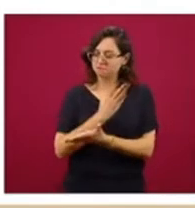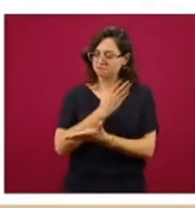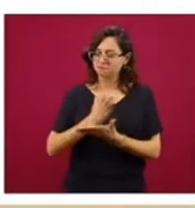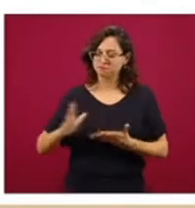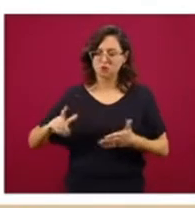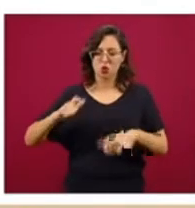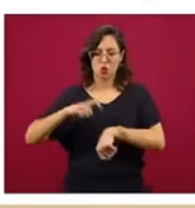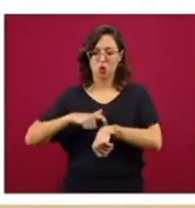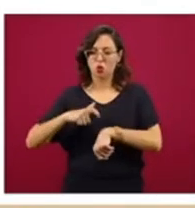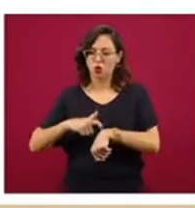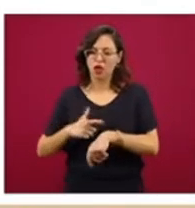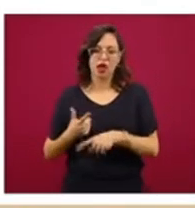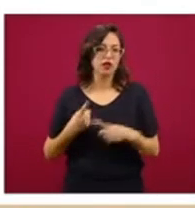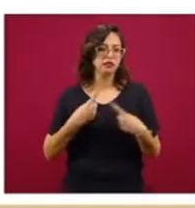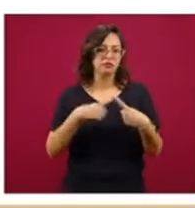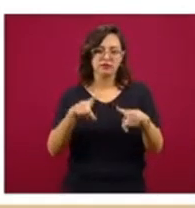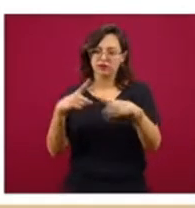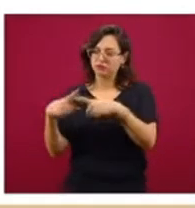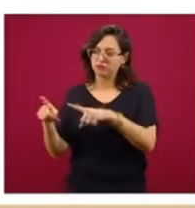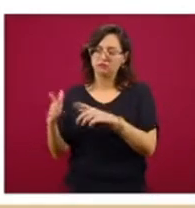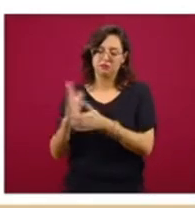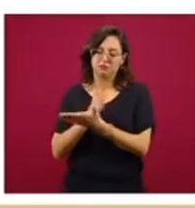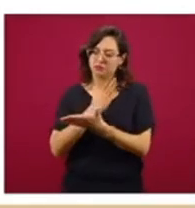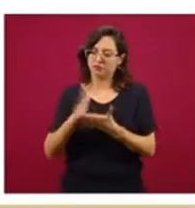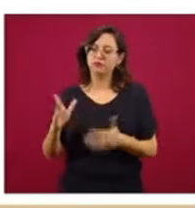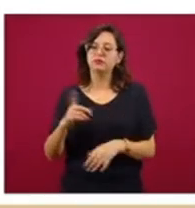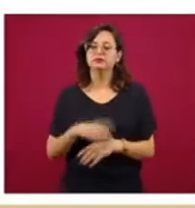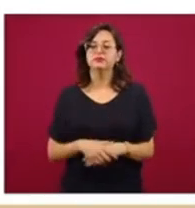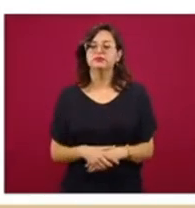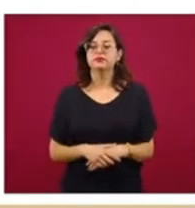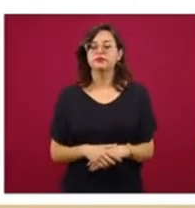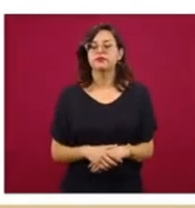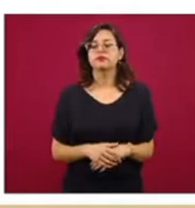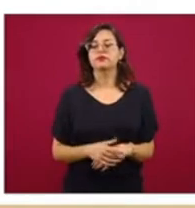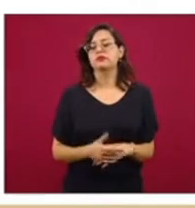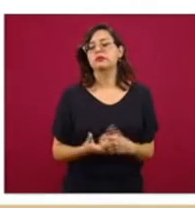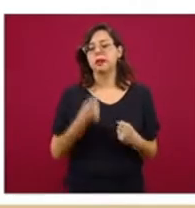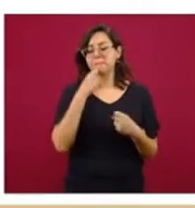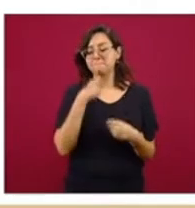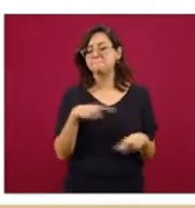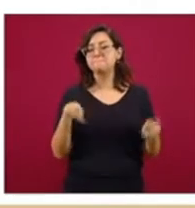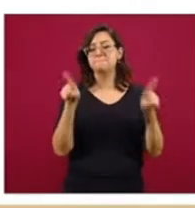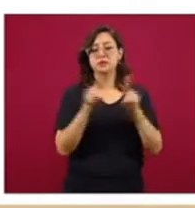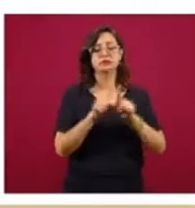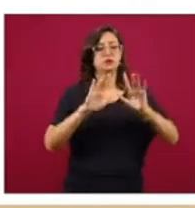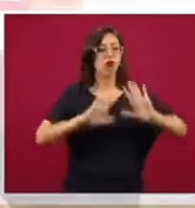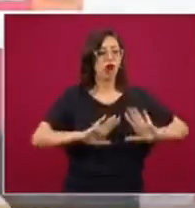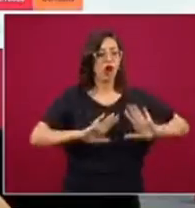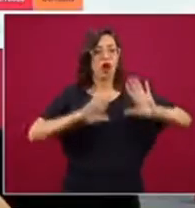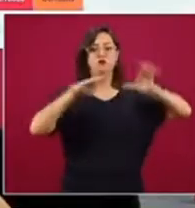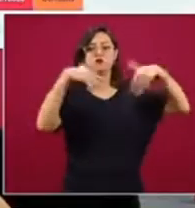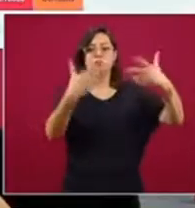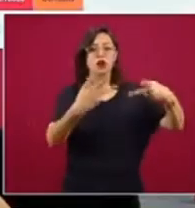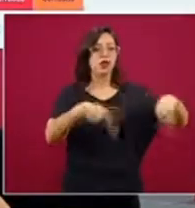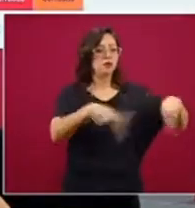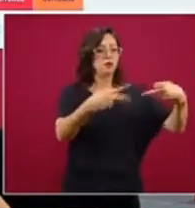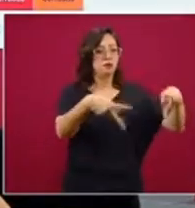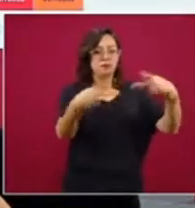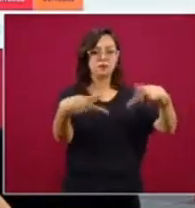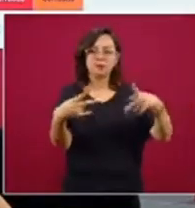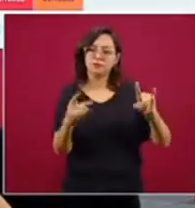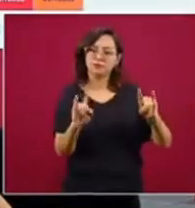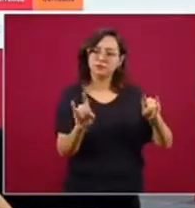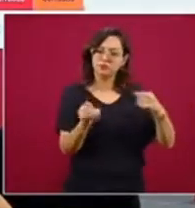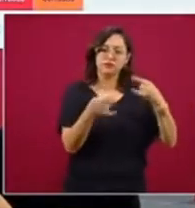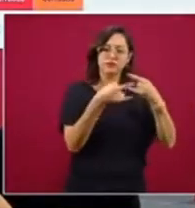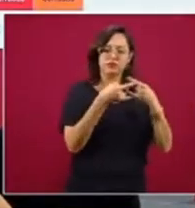separarlos desde el inicio. En centros comerciales, lo mismo, si las áreas comunes permanecen cerradas, ayuda mucho,